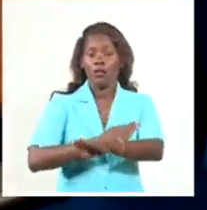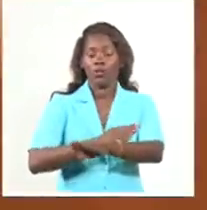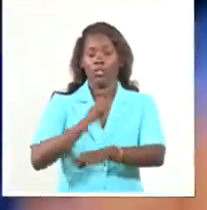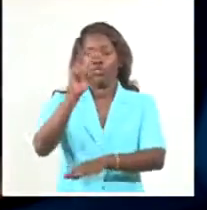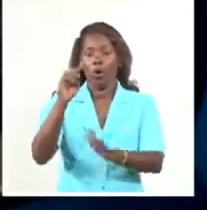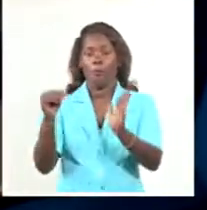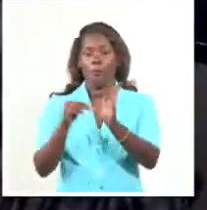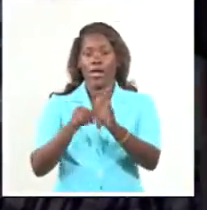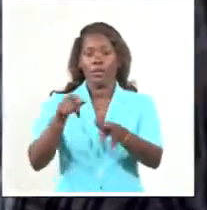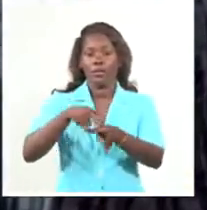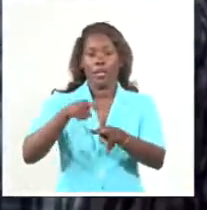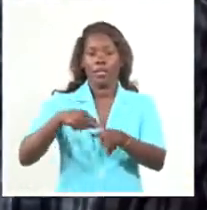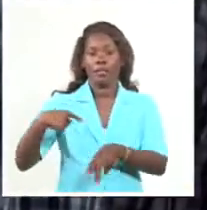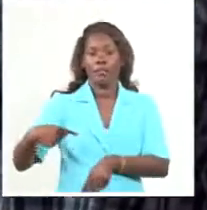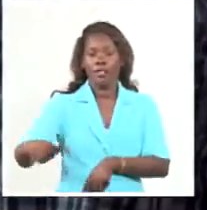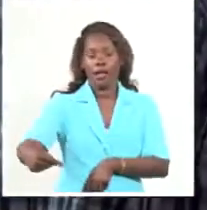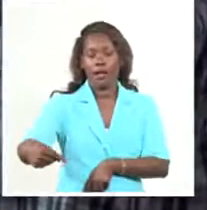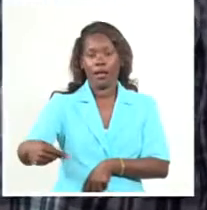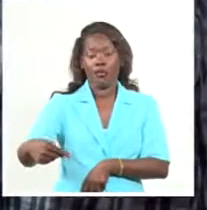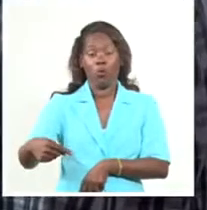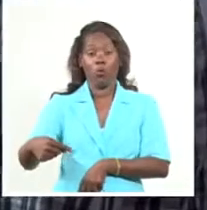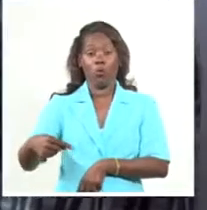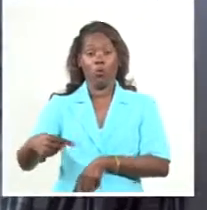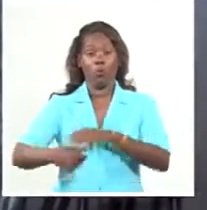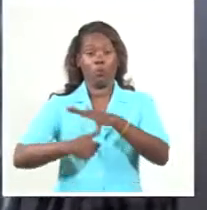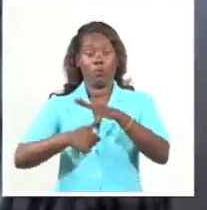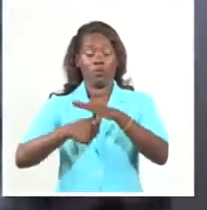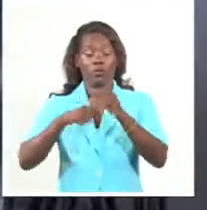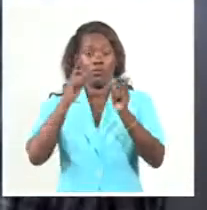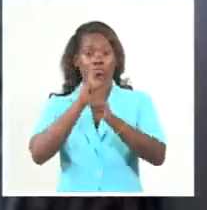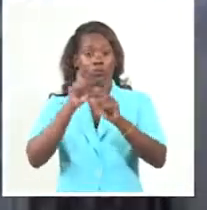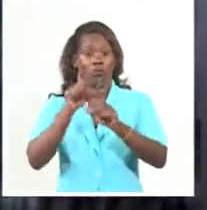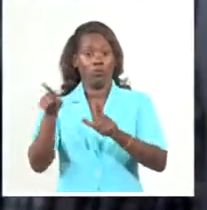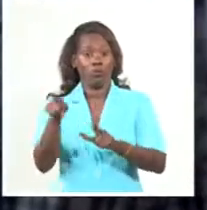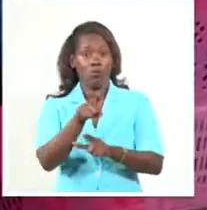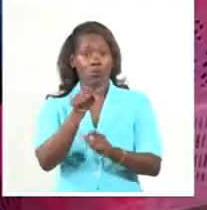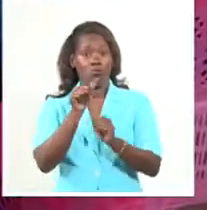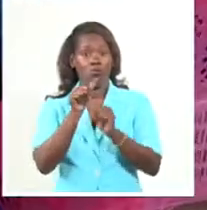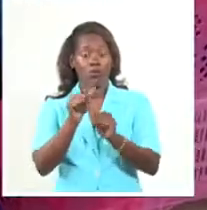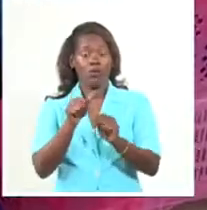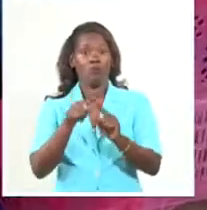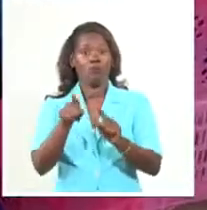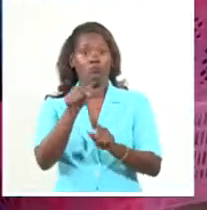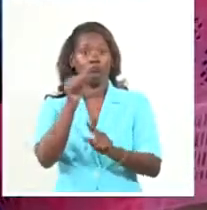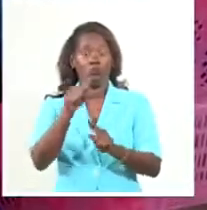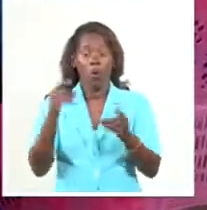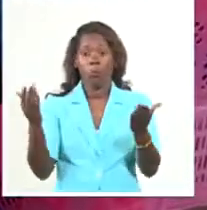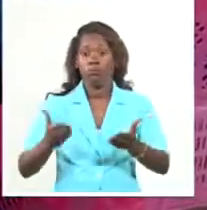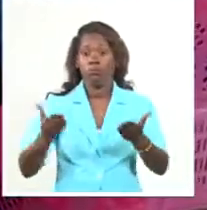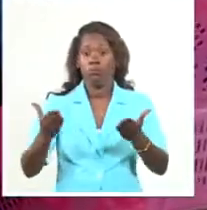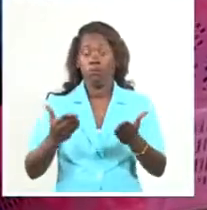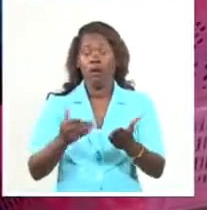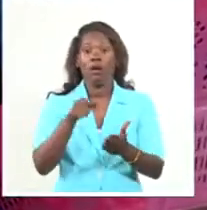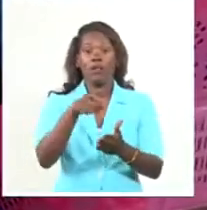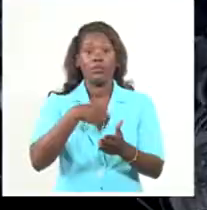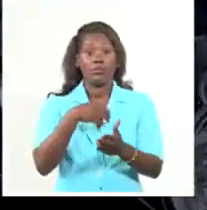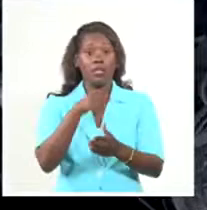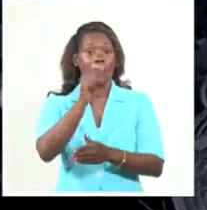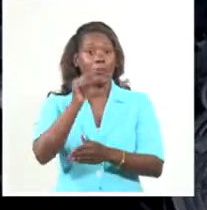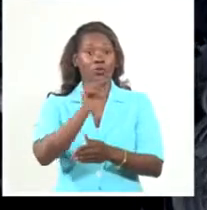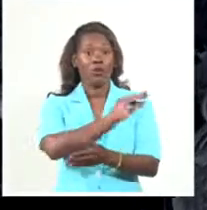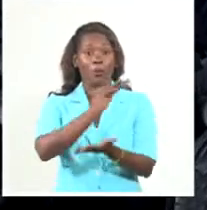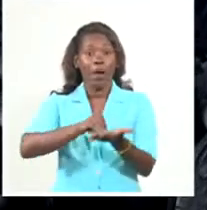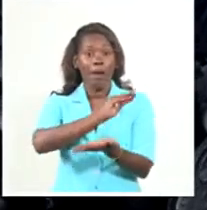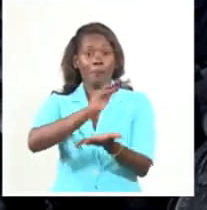Miguel Díaz-Canel apreció la gran calidad de sus artículos, altamente demandados por entidades y personas vinculadas al trabajo agrícola